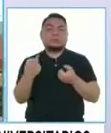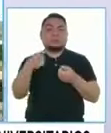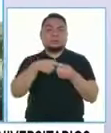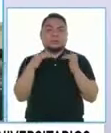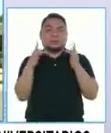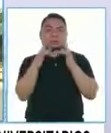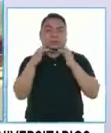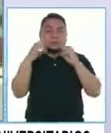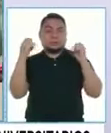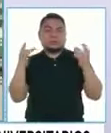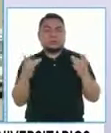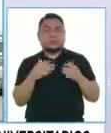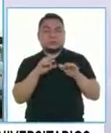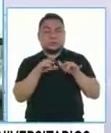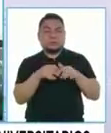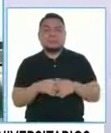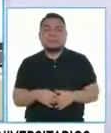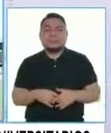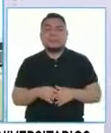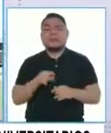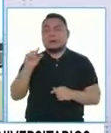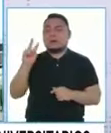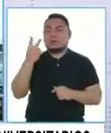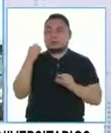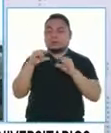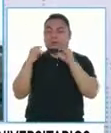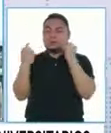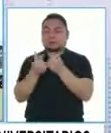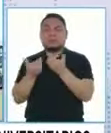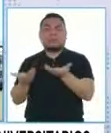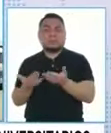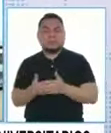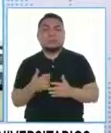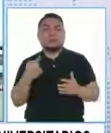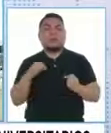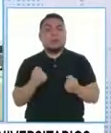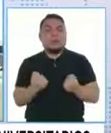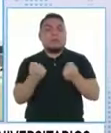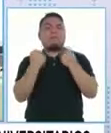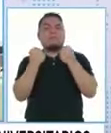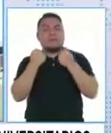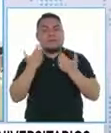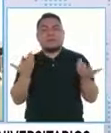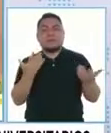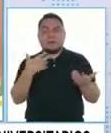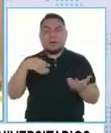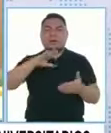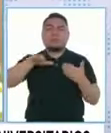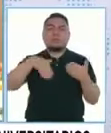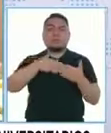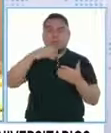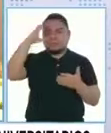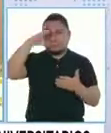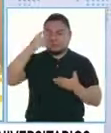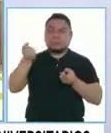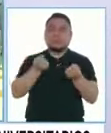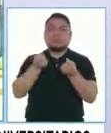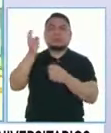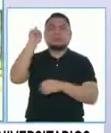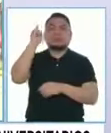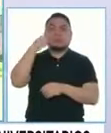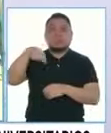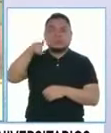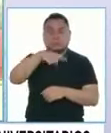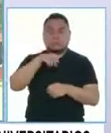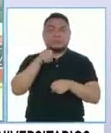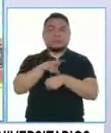Internet. El segundo grupo tiene que ver con el fortalecimiento de las capacidades didácticas de los docentes, porque ese también es